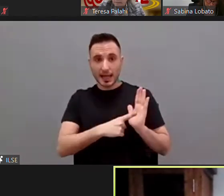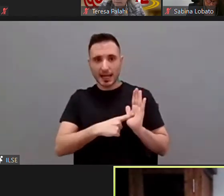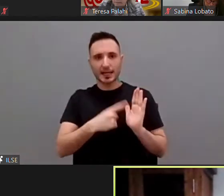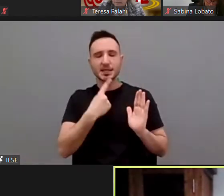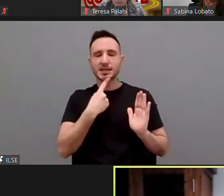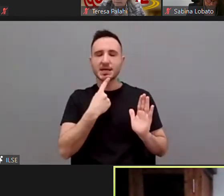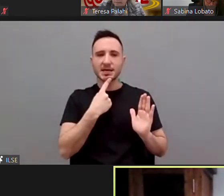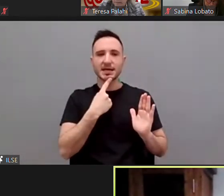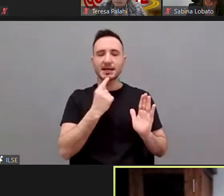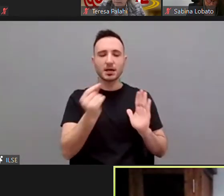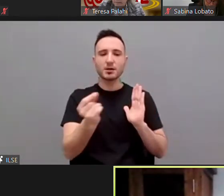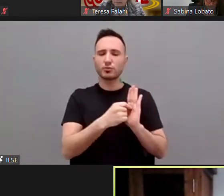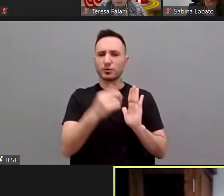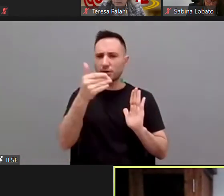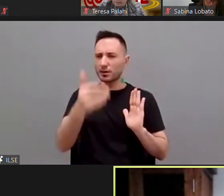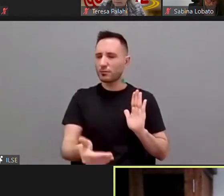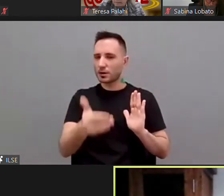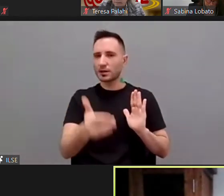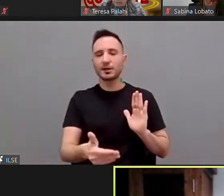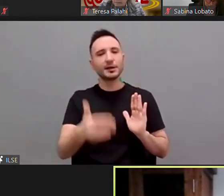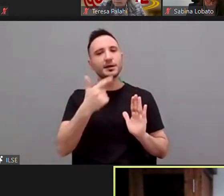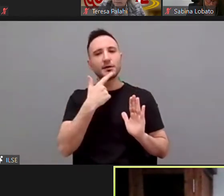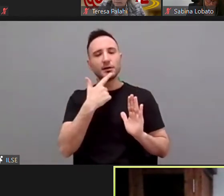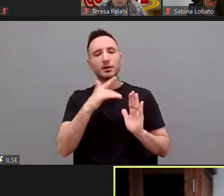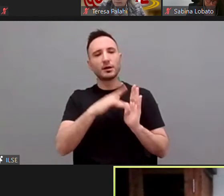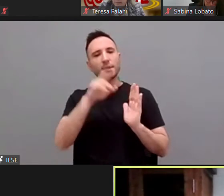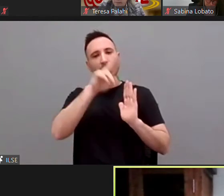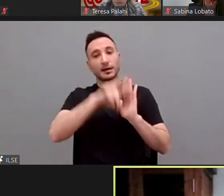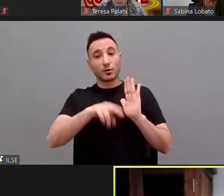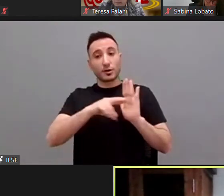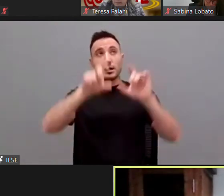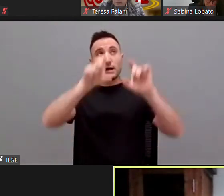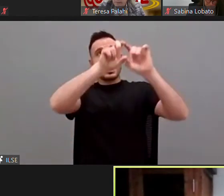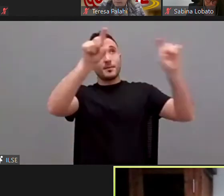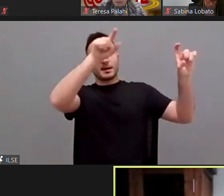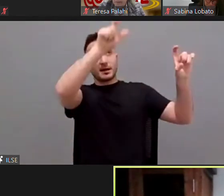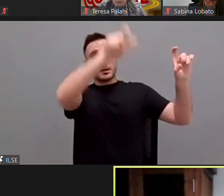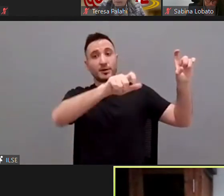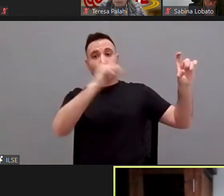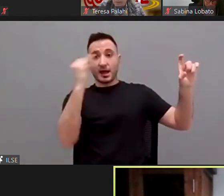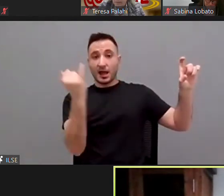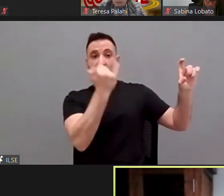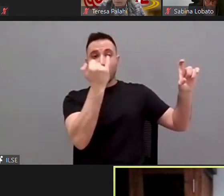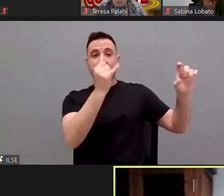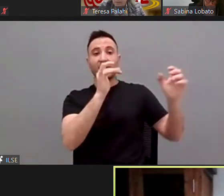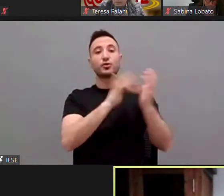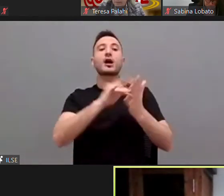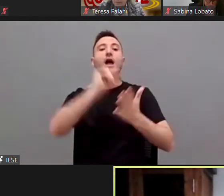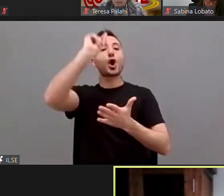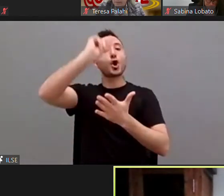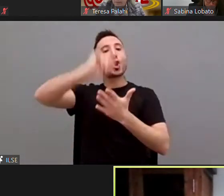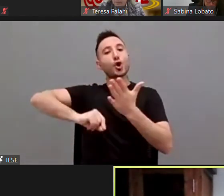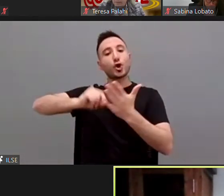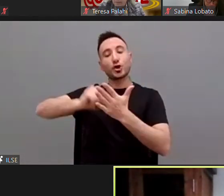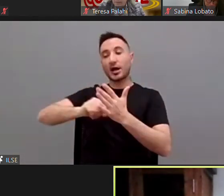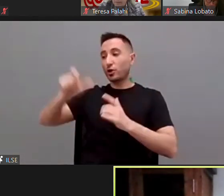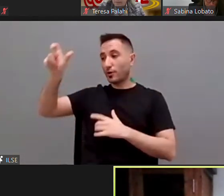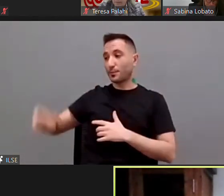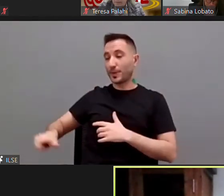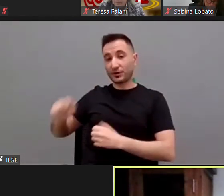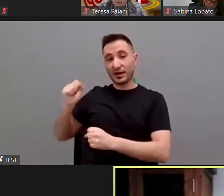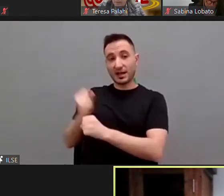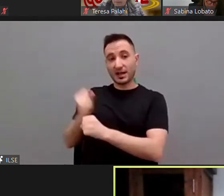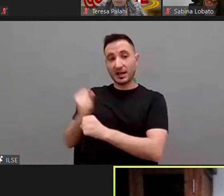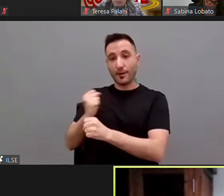es muy importante que remarca y ha regulado que el empresario no podrá extinguir la relación laboral con el trabajador en